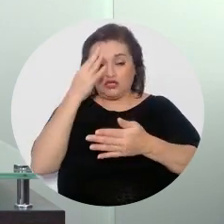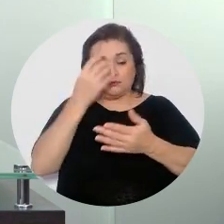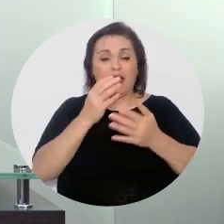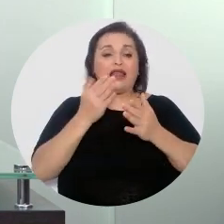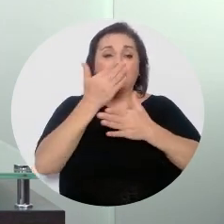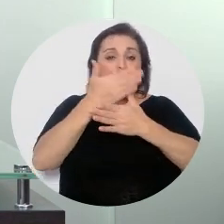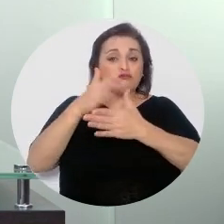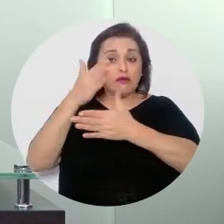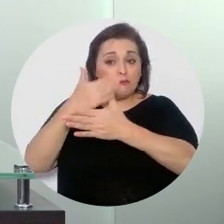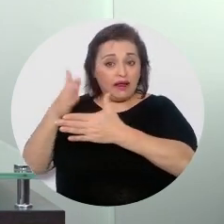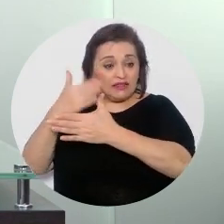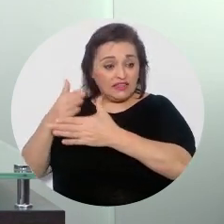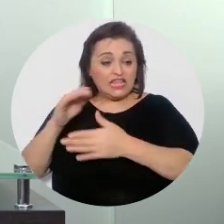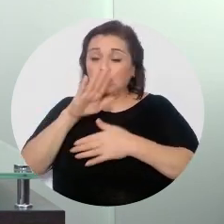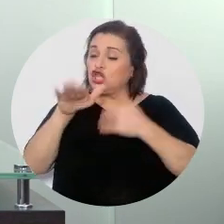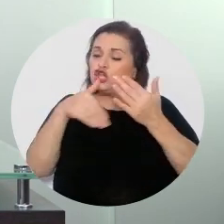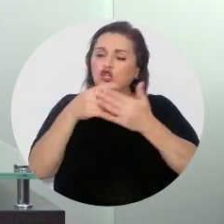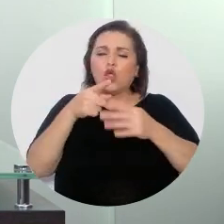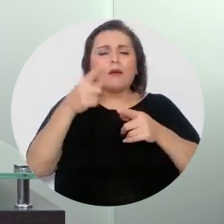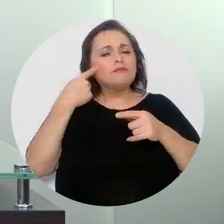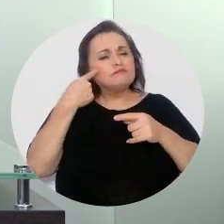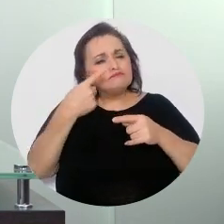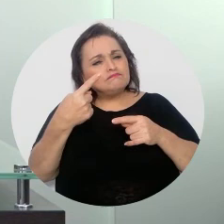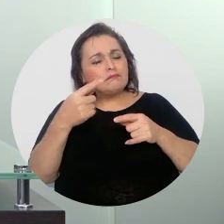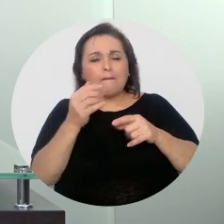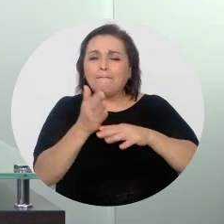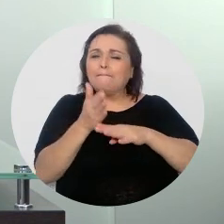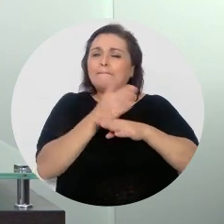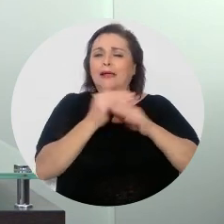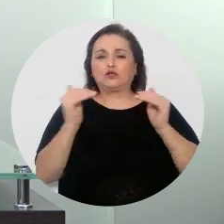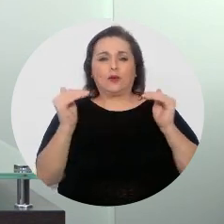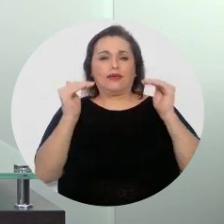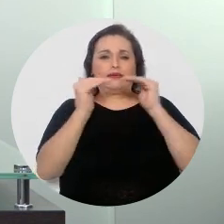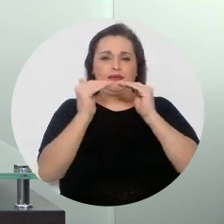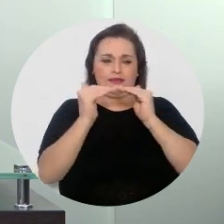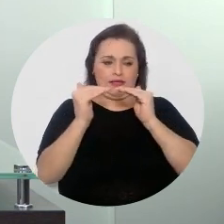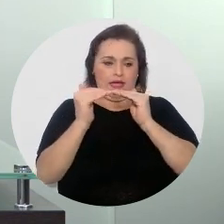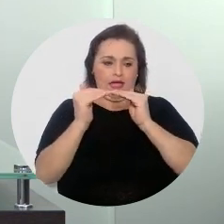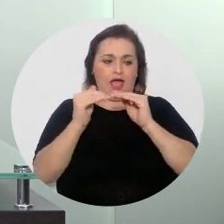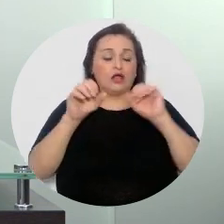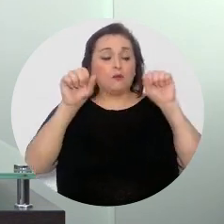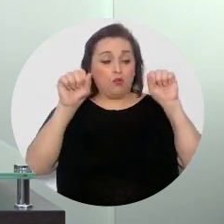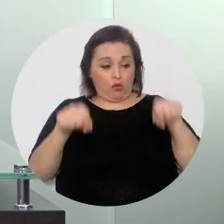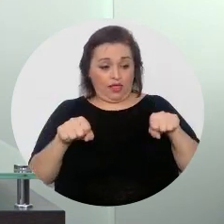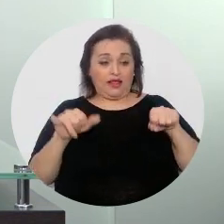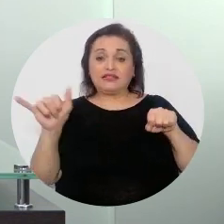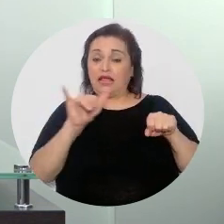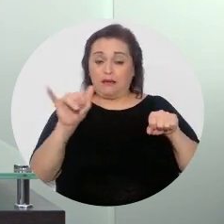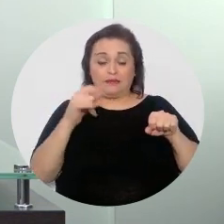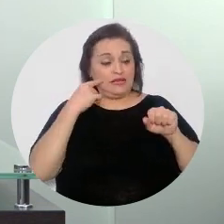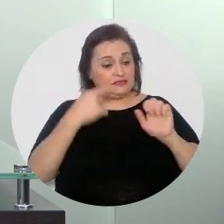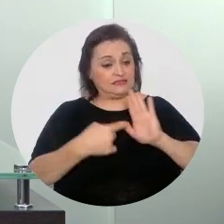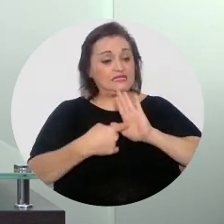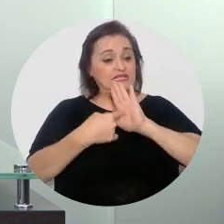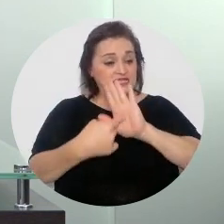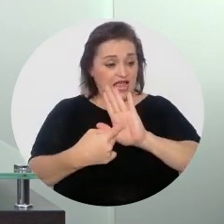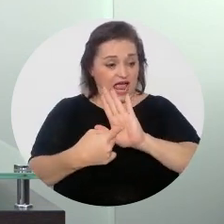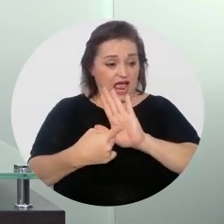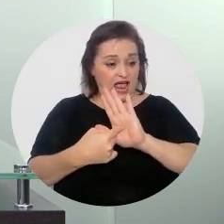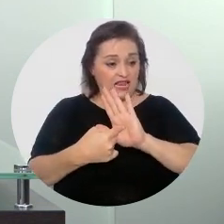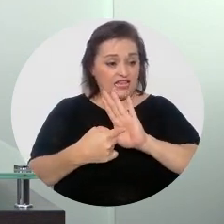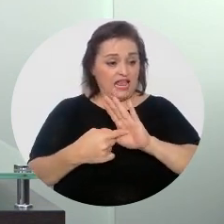partidos políticos de manera gratuita, y todo en aras de propiciar una mayor equidad. Esto porque también ha